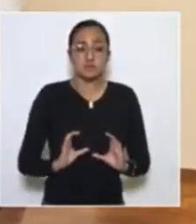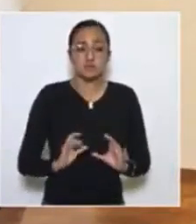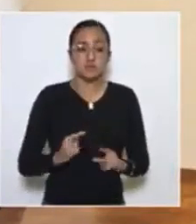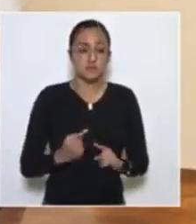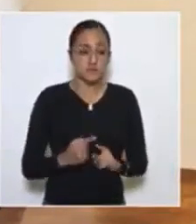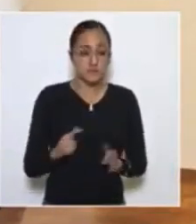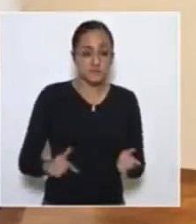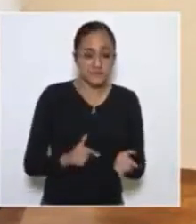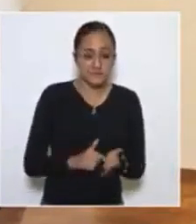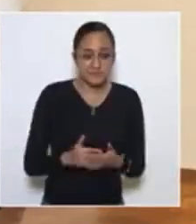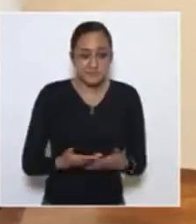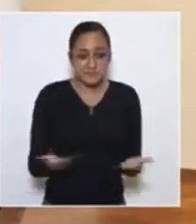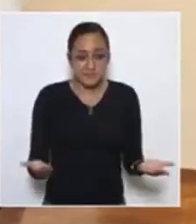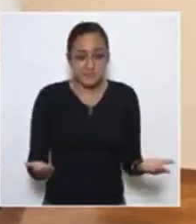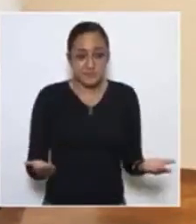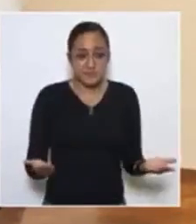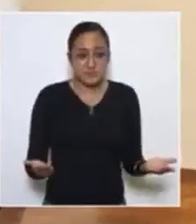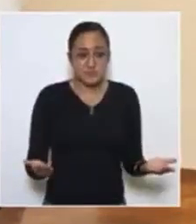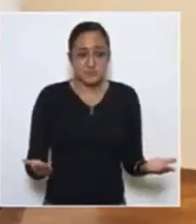los denunciados.